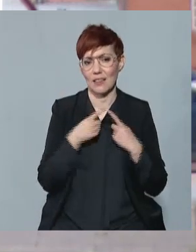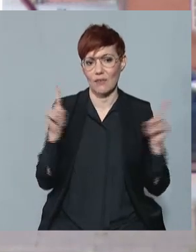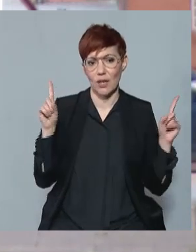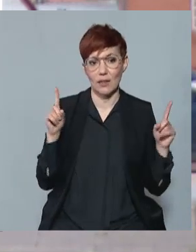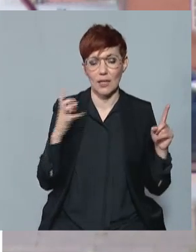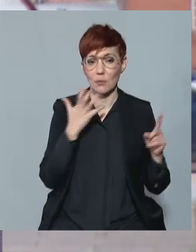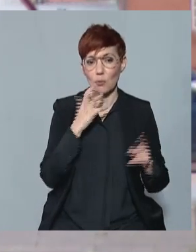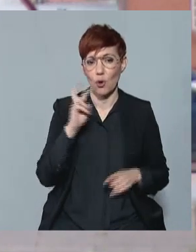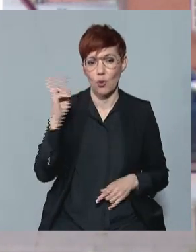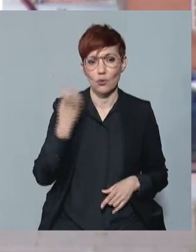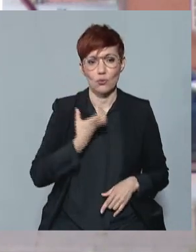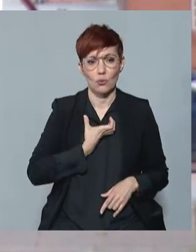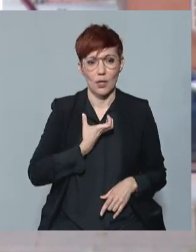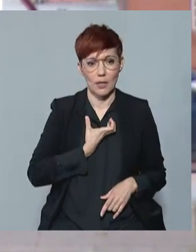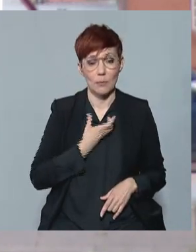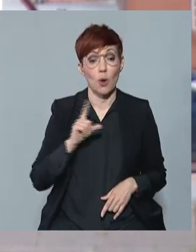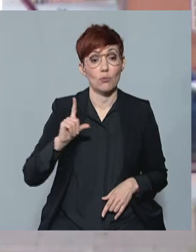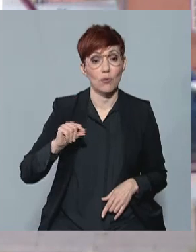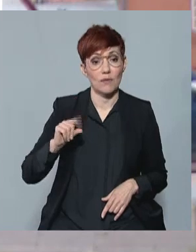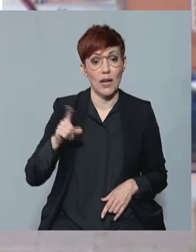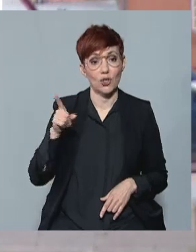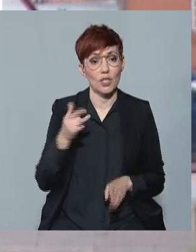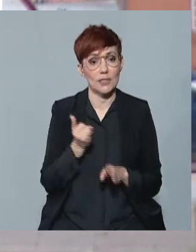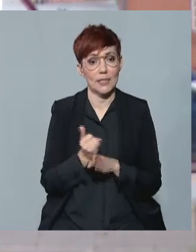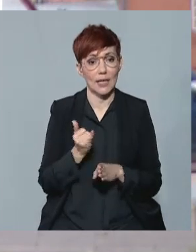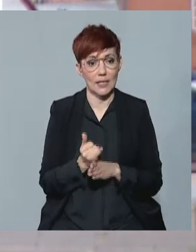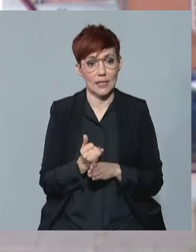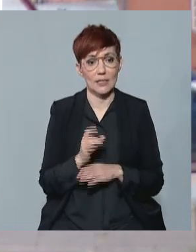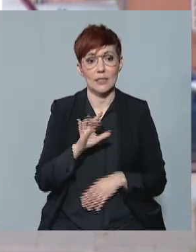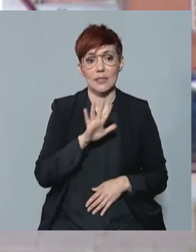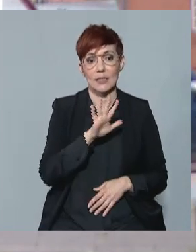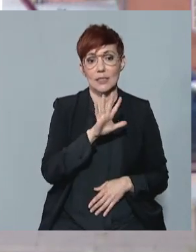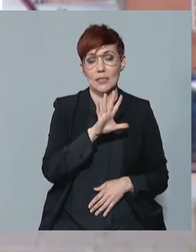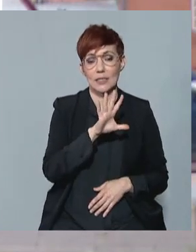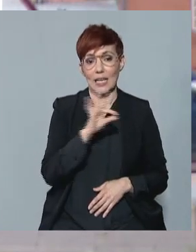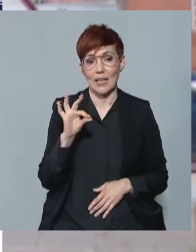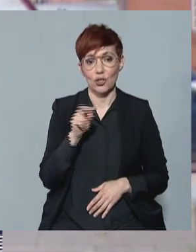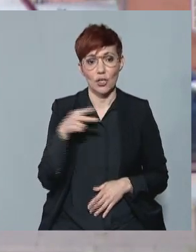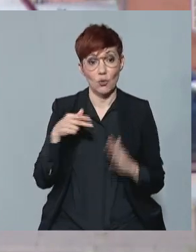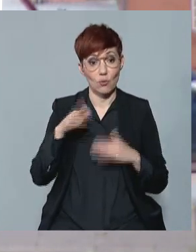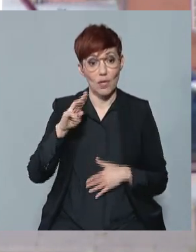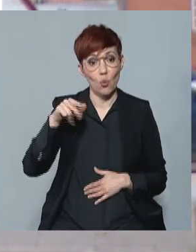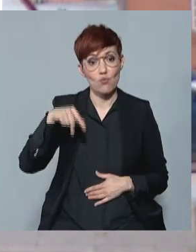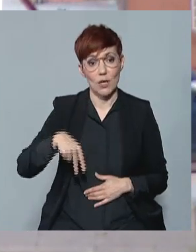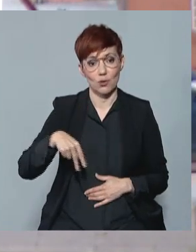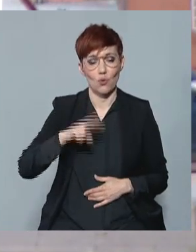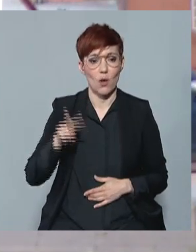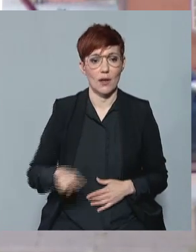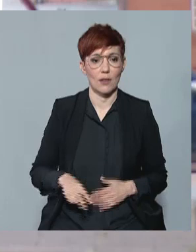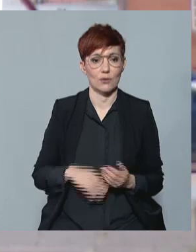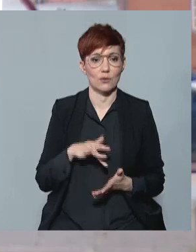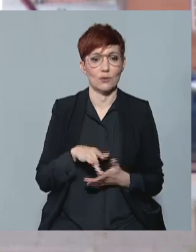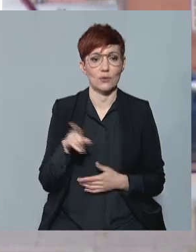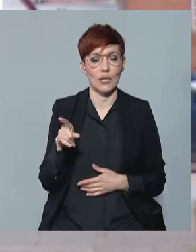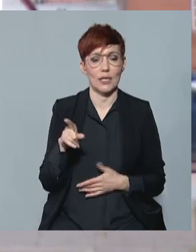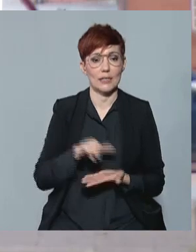municipios de la región por ejemplo el más económico jekla por encima de los 500 euros el metro cuadrado y muy lejos San